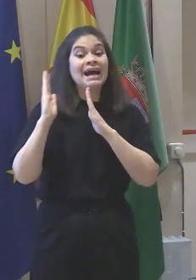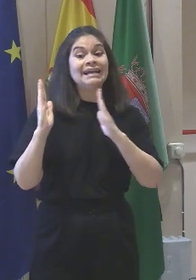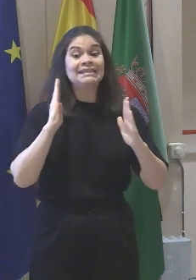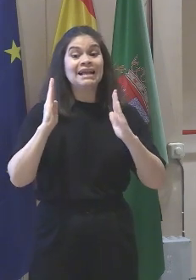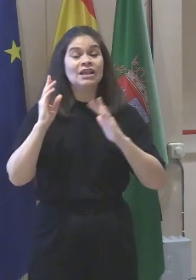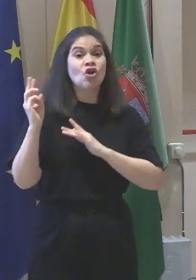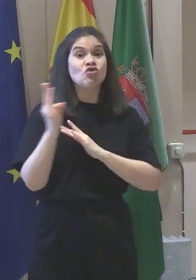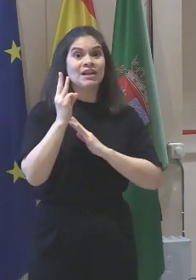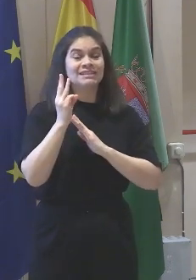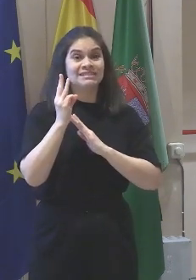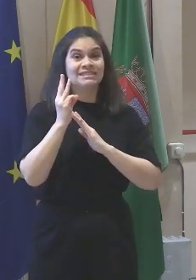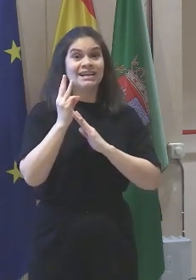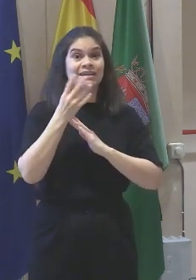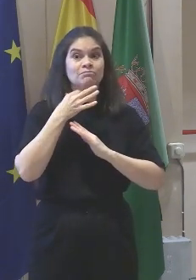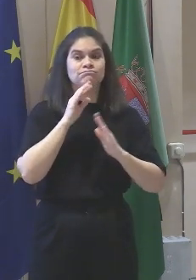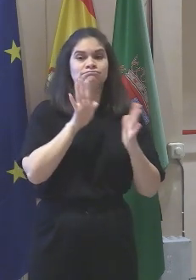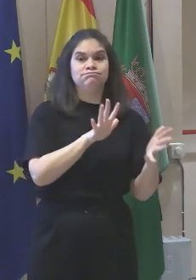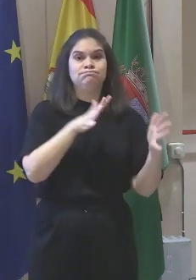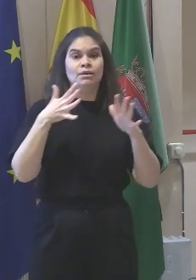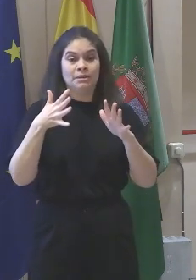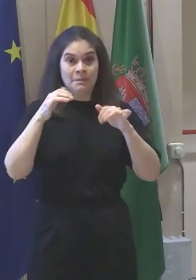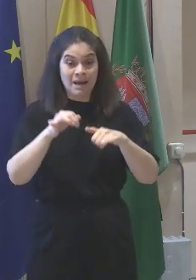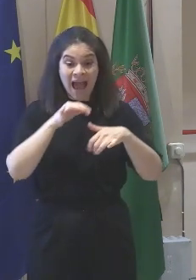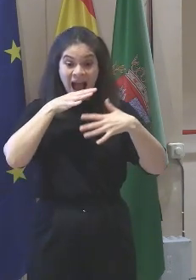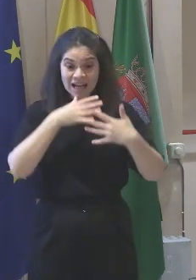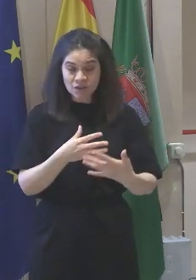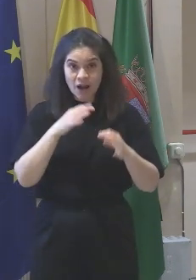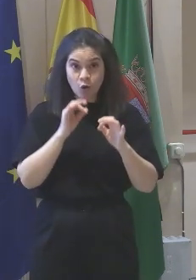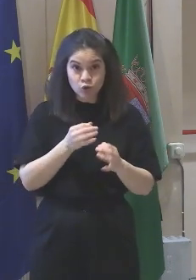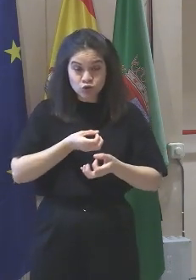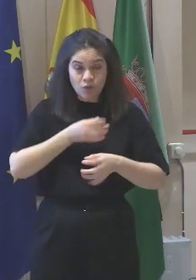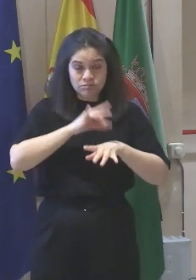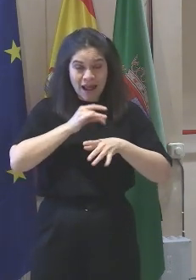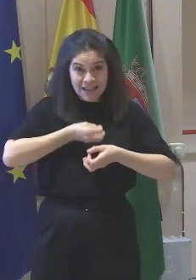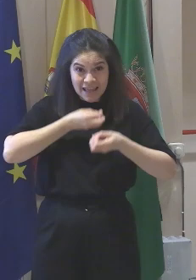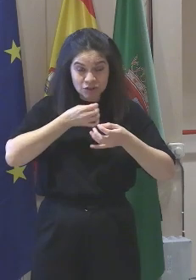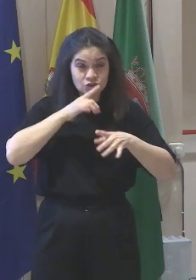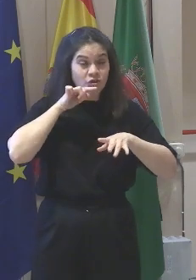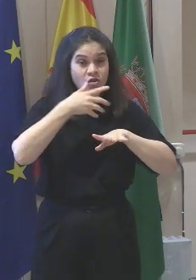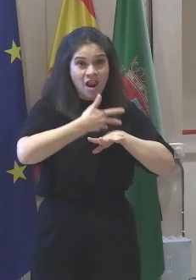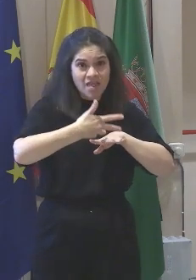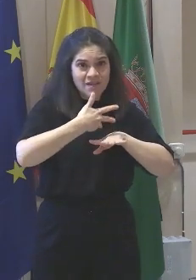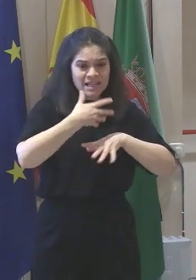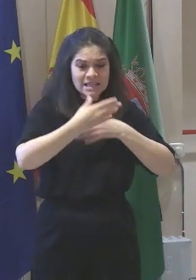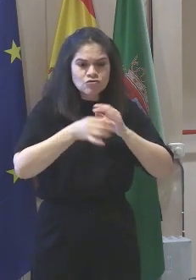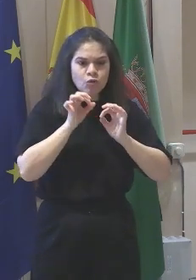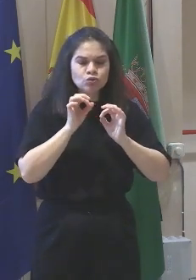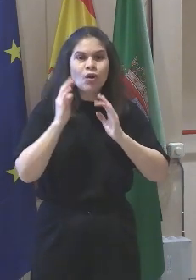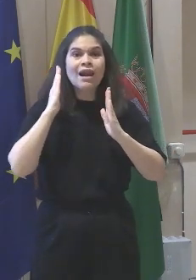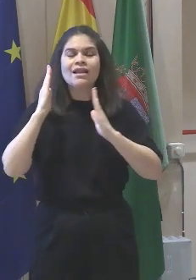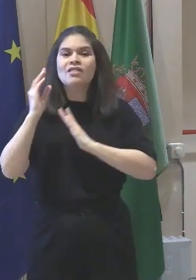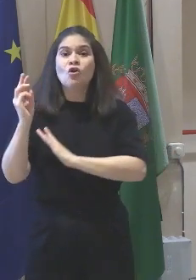el estadio clínico. O sea, hasta ahora, clásicamente, el diagnóstico de la diabetes se ha hecho siempre en ese estadio